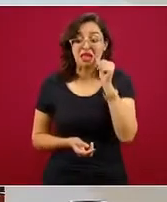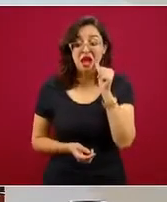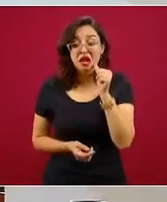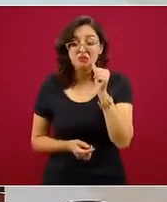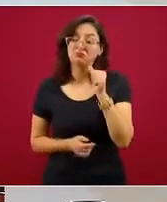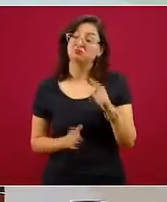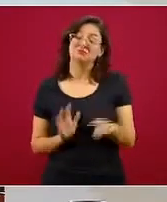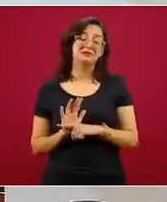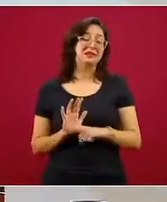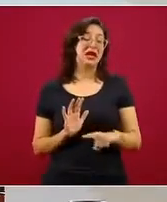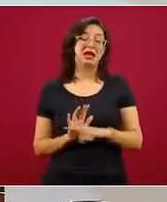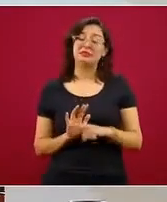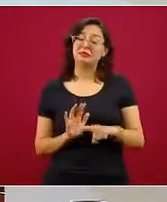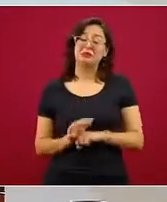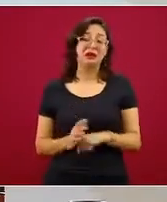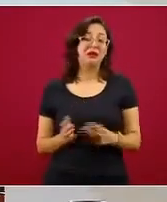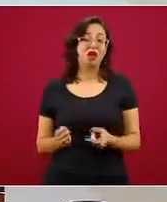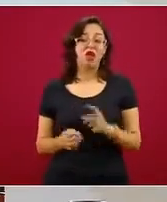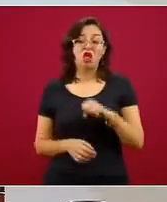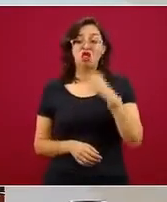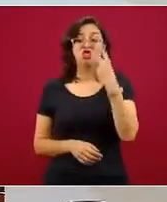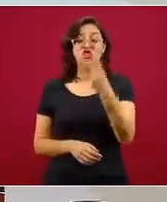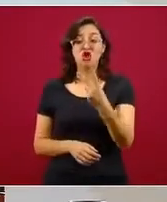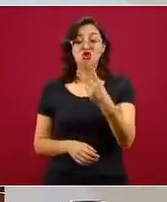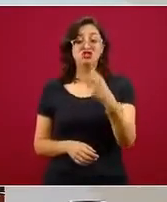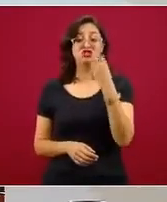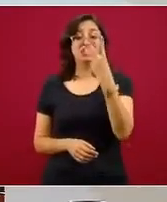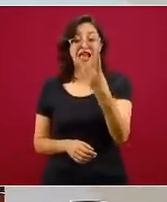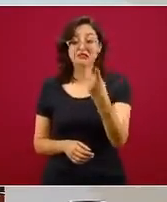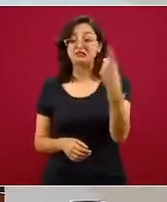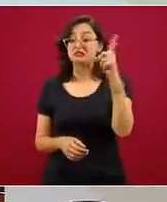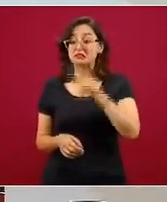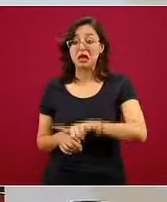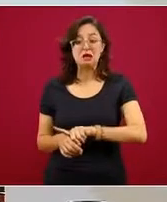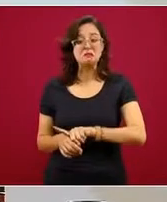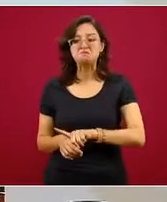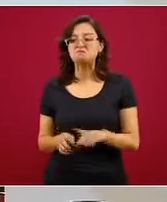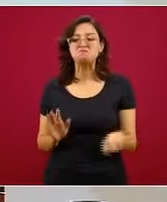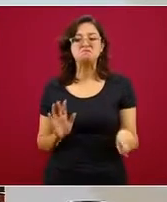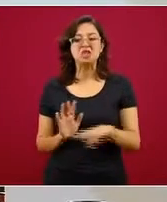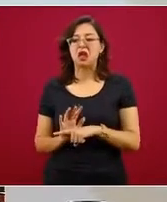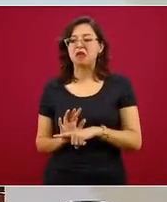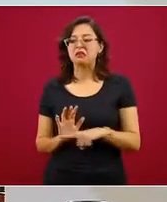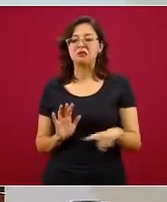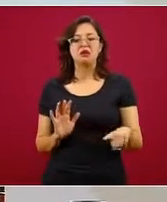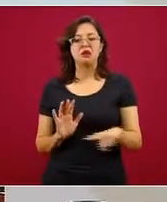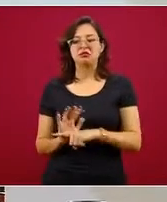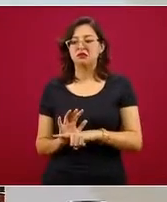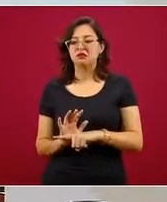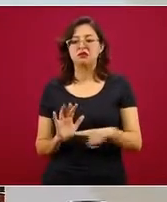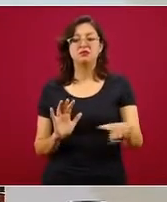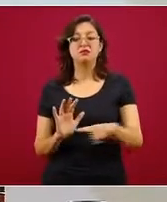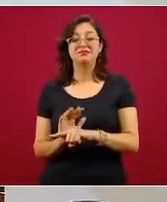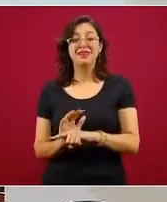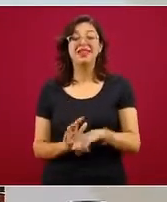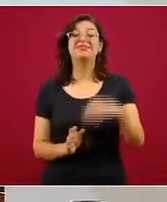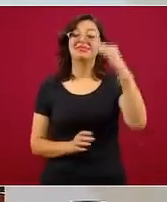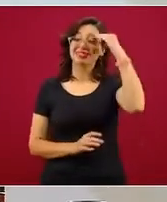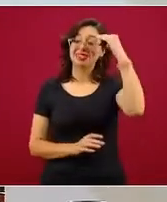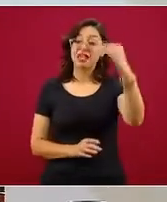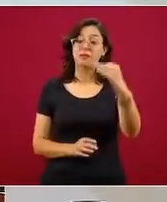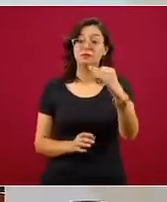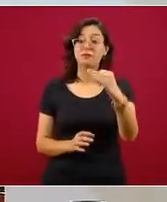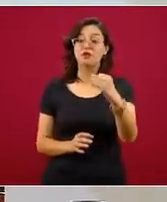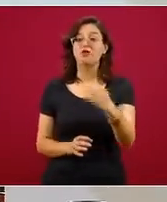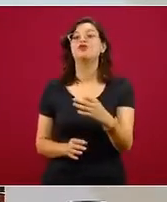negativa. Si me la hago el día 2 y al día 3, y hay un tiempo específico que está precisamente entre el